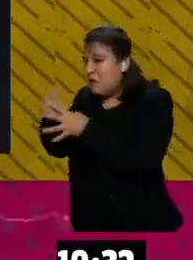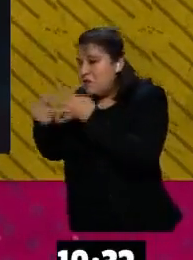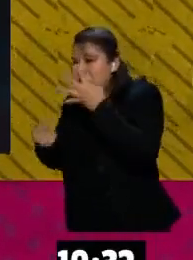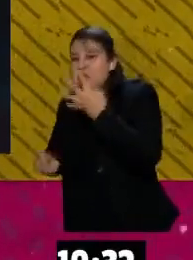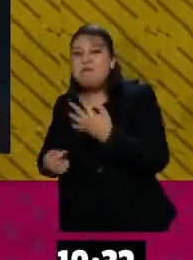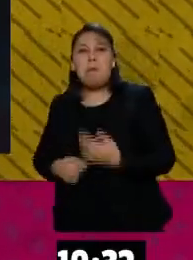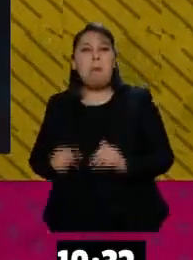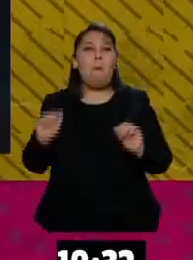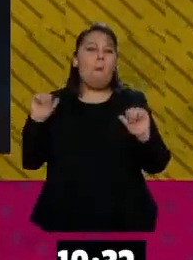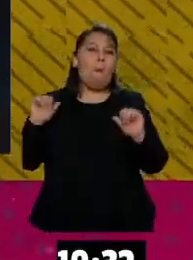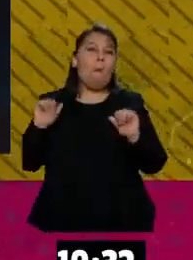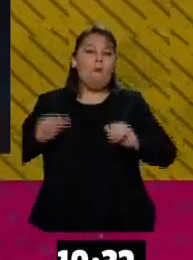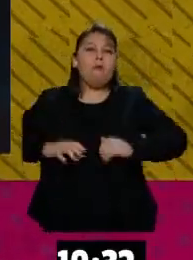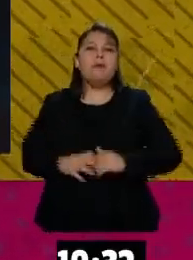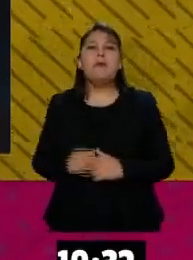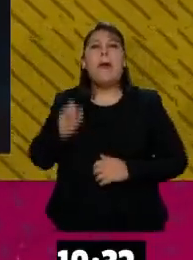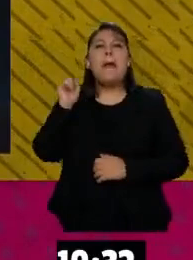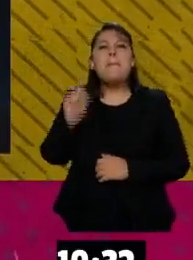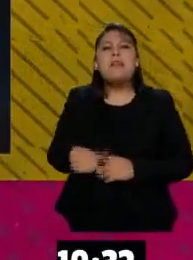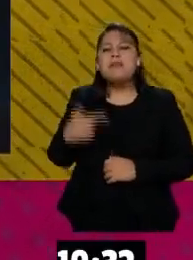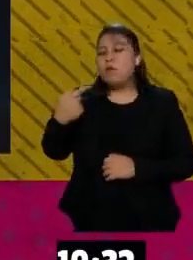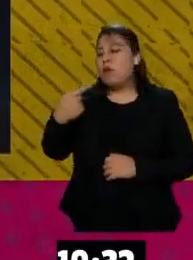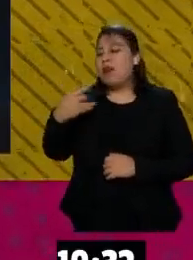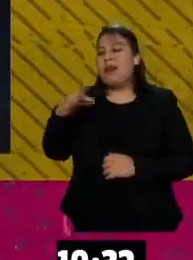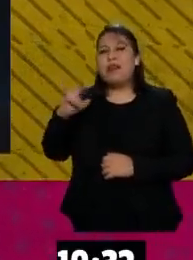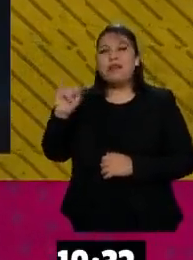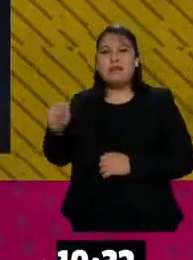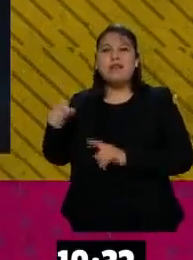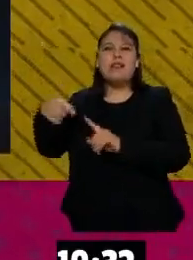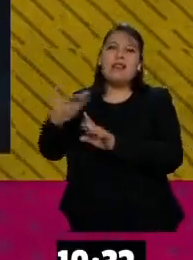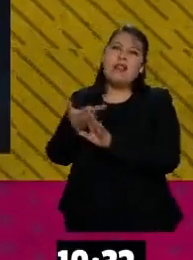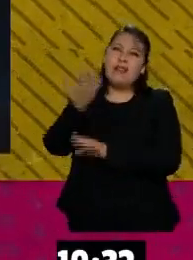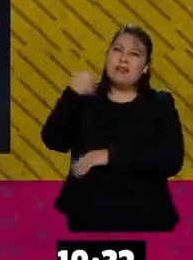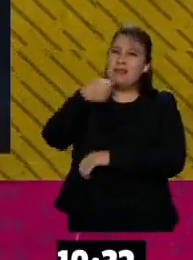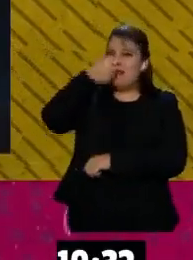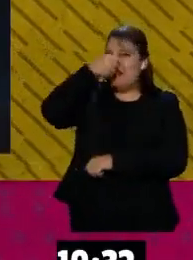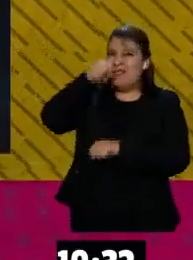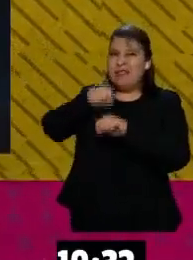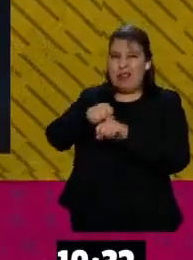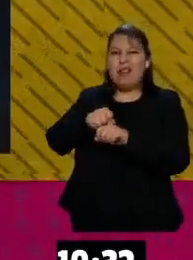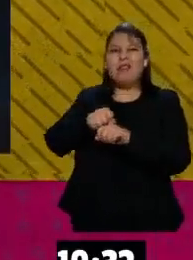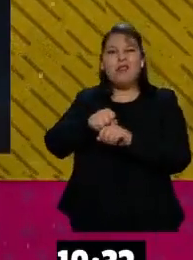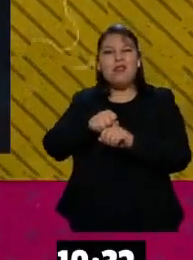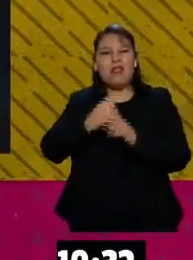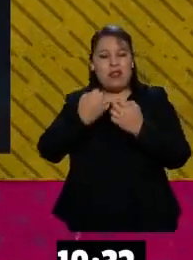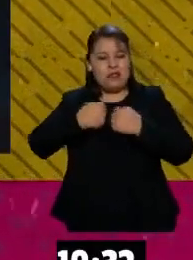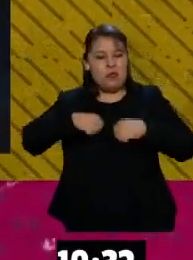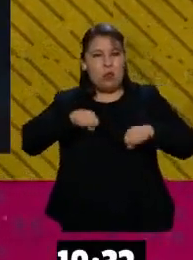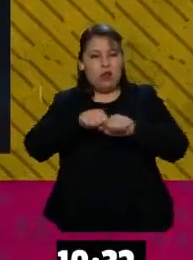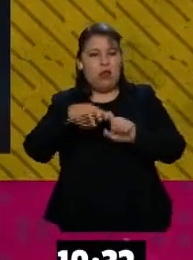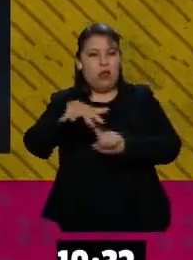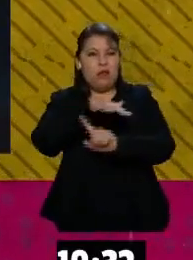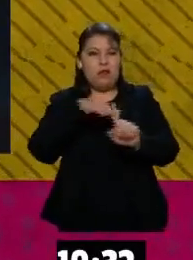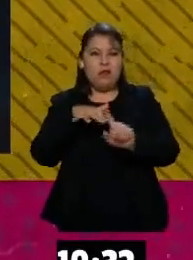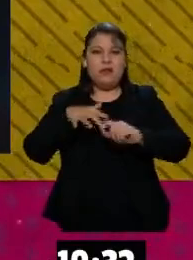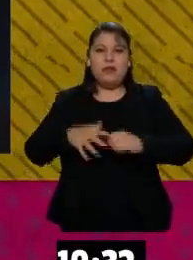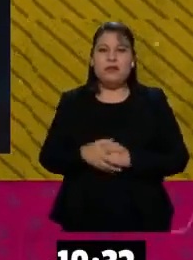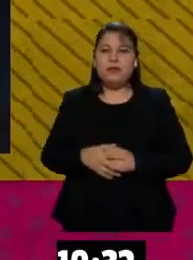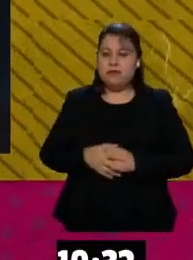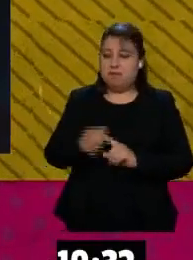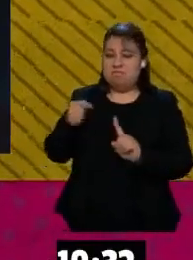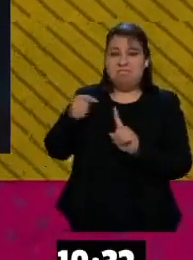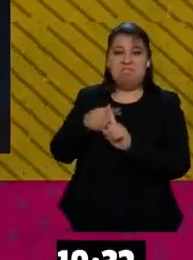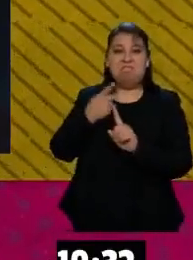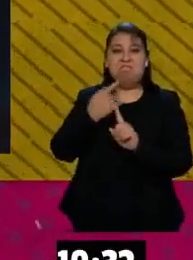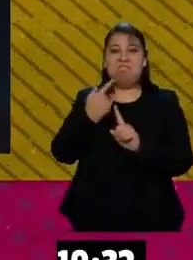también que tuvo cuando Hertz fue secretario de Seguridad y peleó internamente con el propio Genaro García Luna. Este señor, Hertz